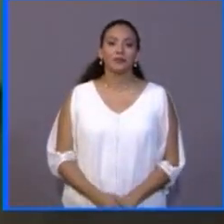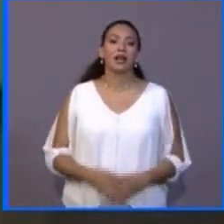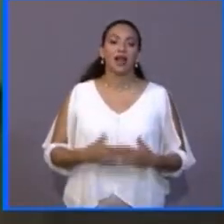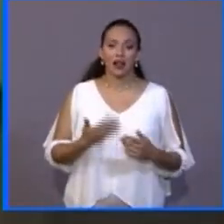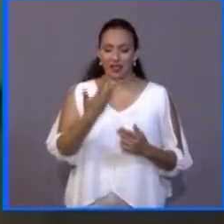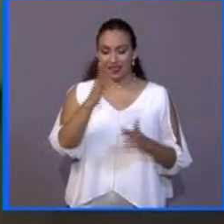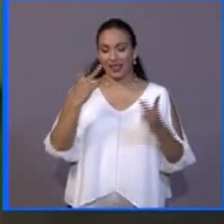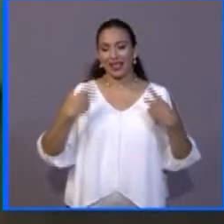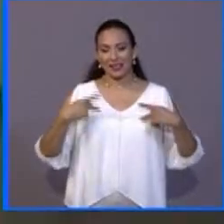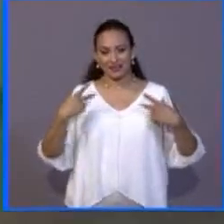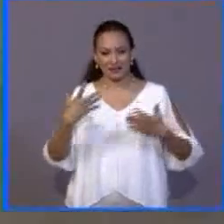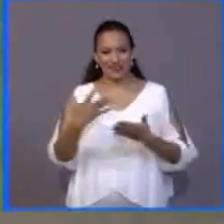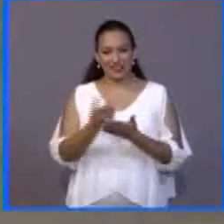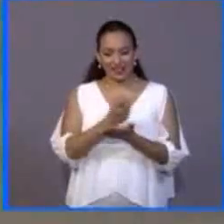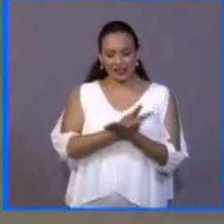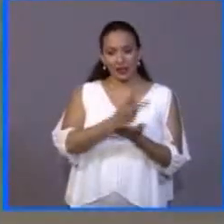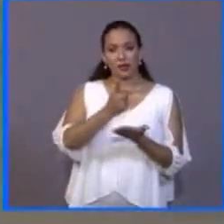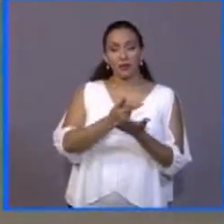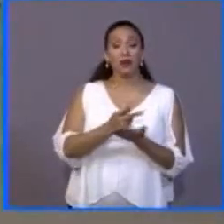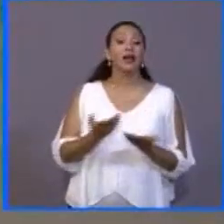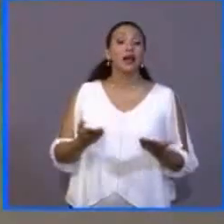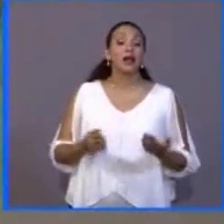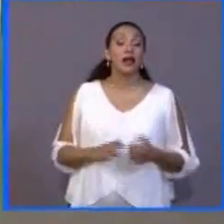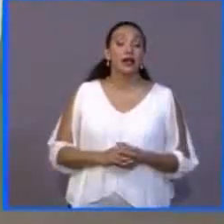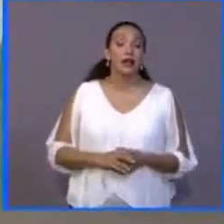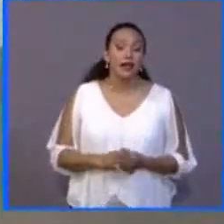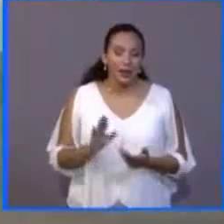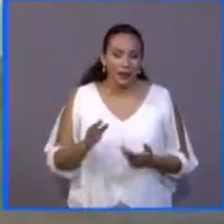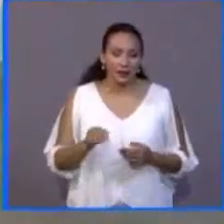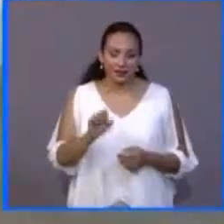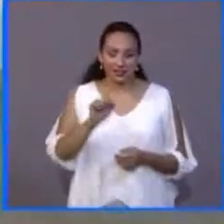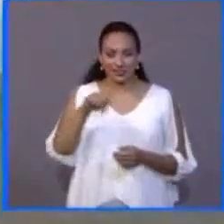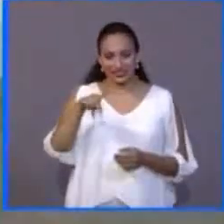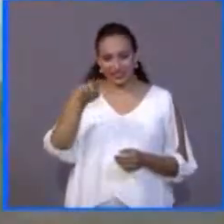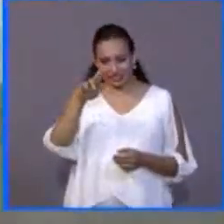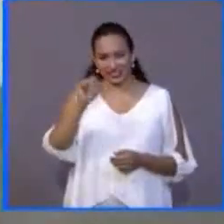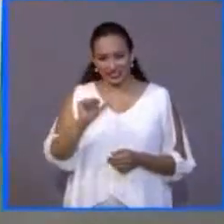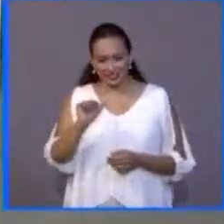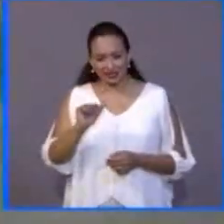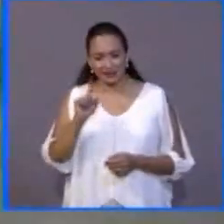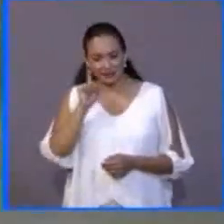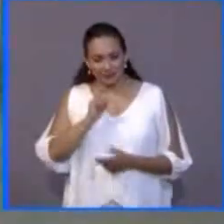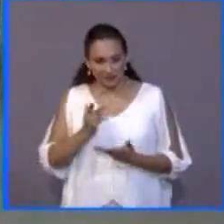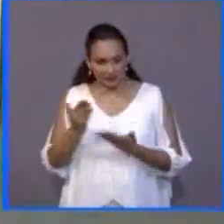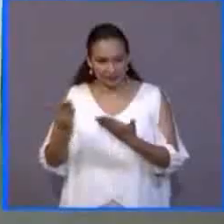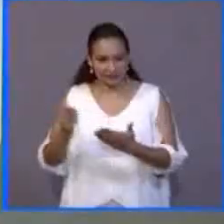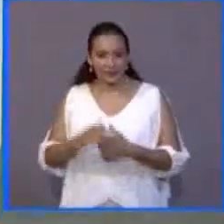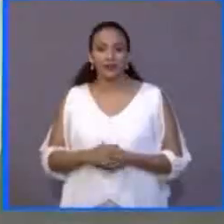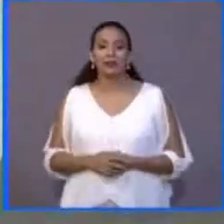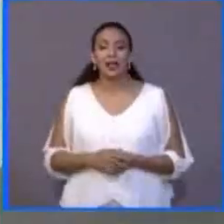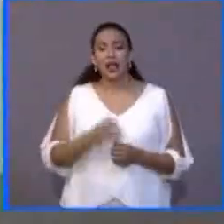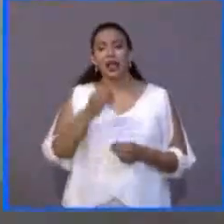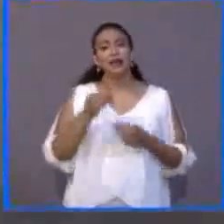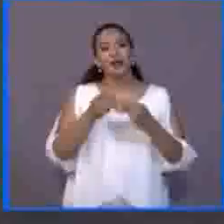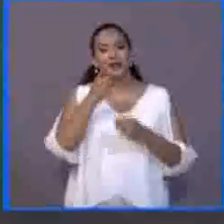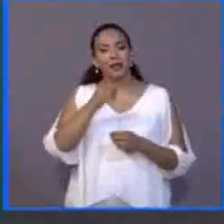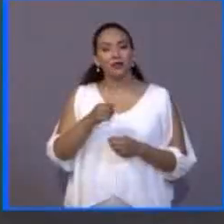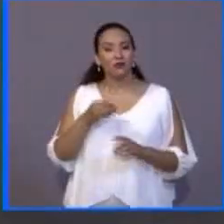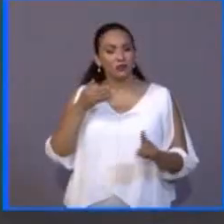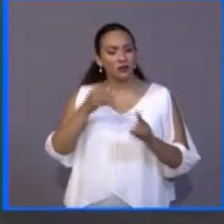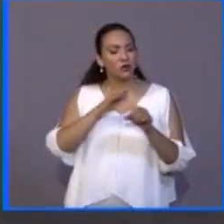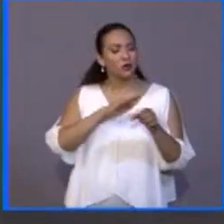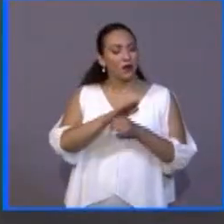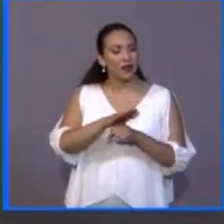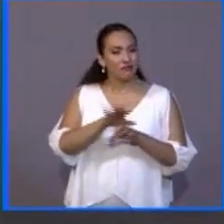las 10 personas galardonadas, la magistrada en retiro Sandra Juárez Domínguez señaló que las personas juzgadoras deben tener como eje